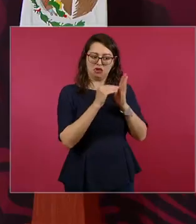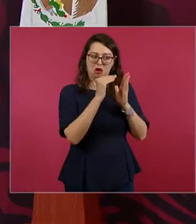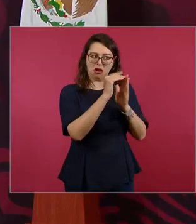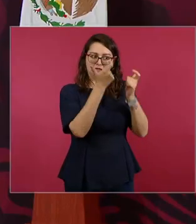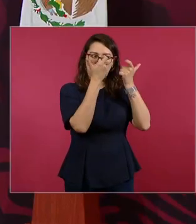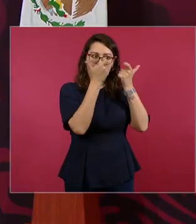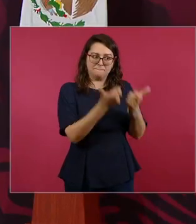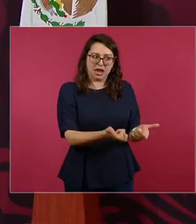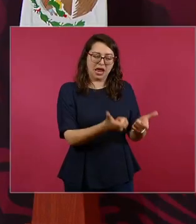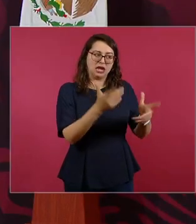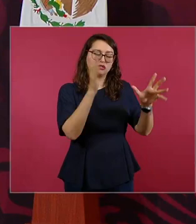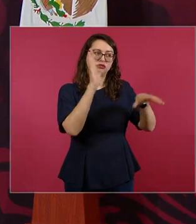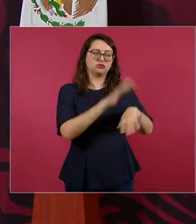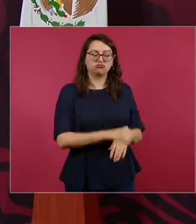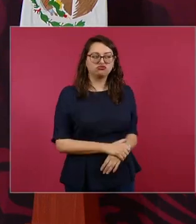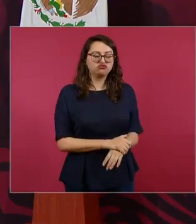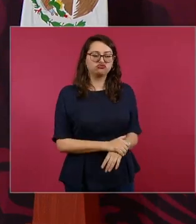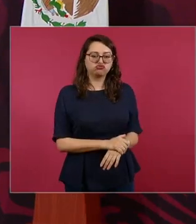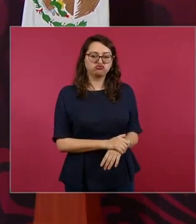¿Lo estimaron?